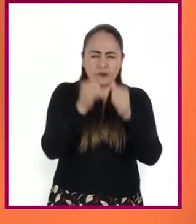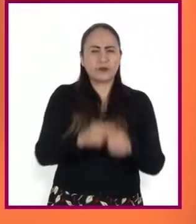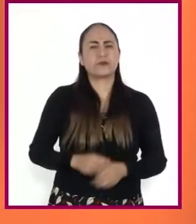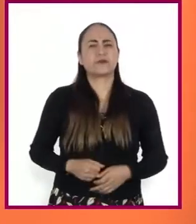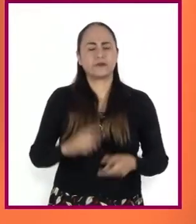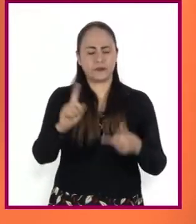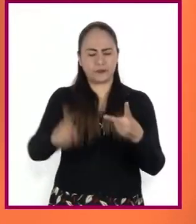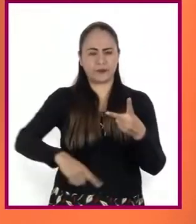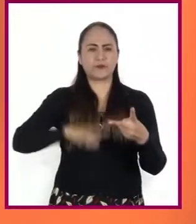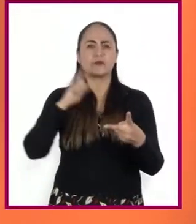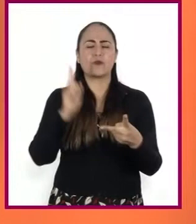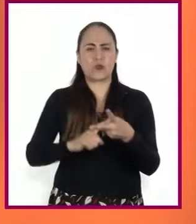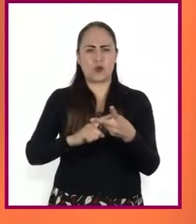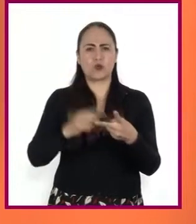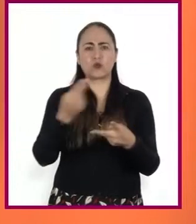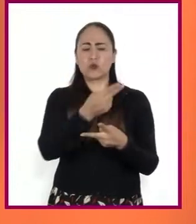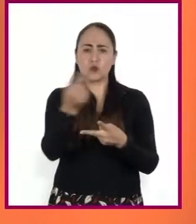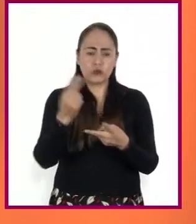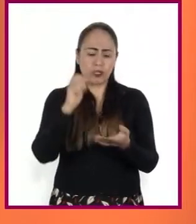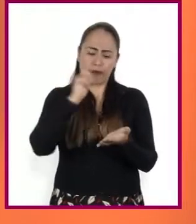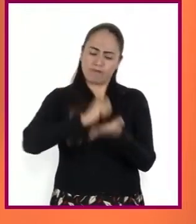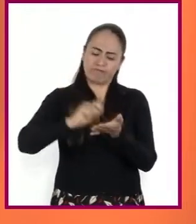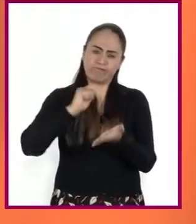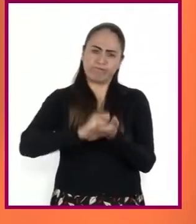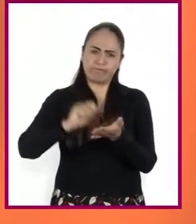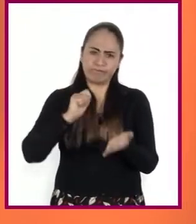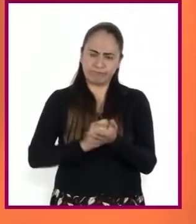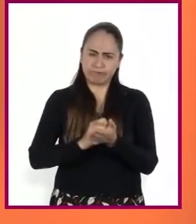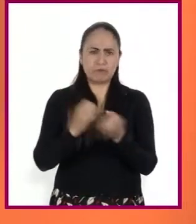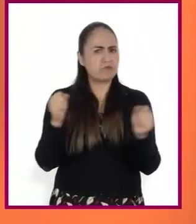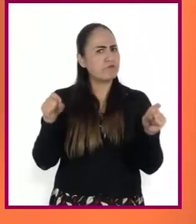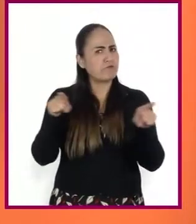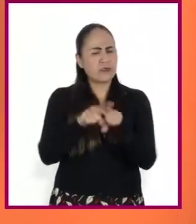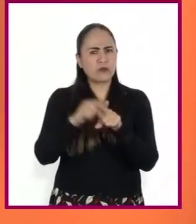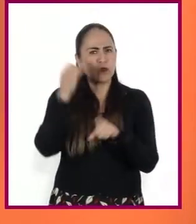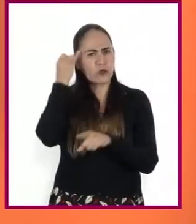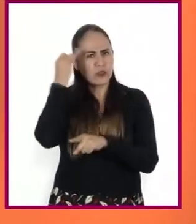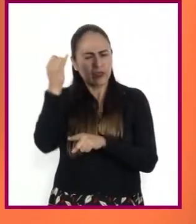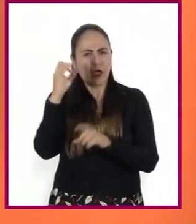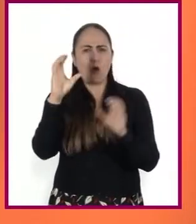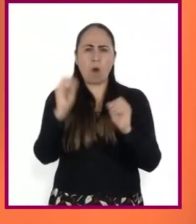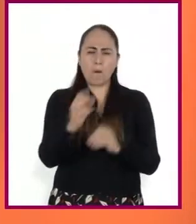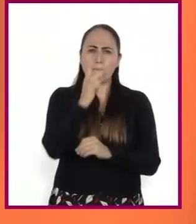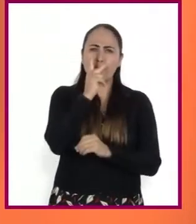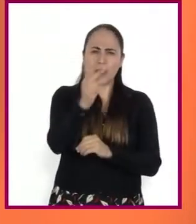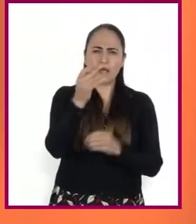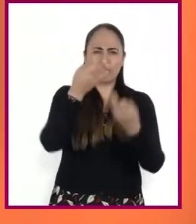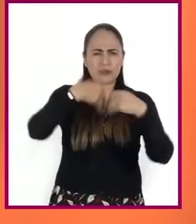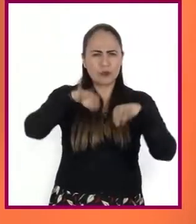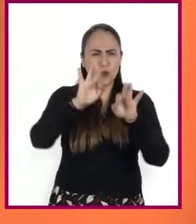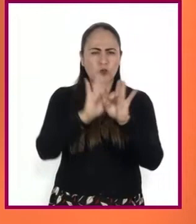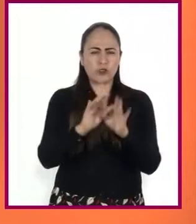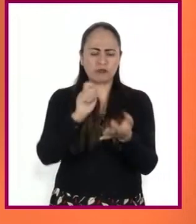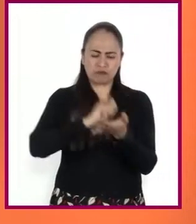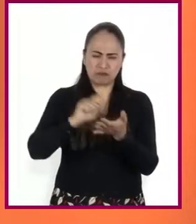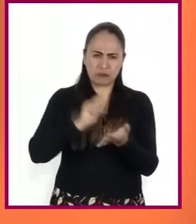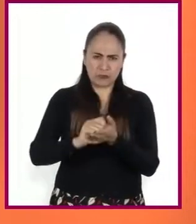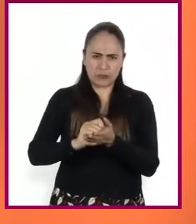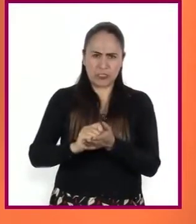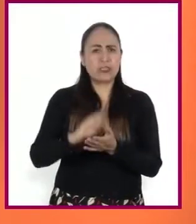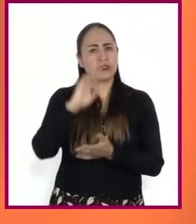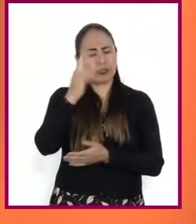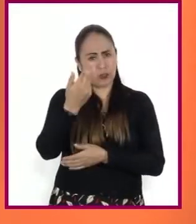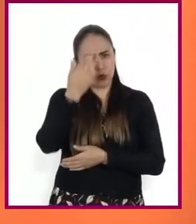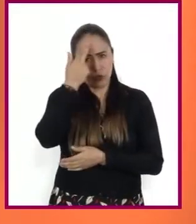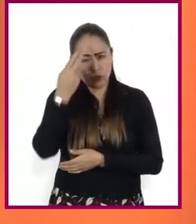2. Realicen las anotaciones pertinentes, incluyendo las ideas o palabras clave del tema expuesto. No olviden anotar las